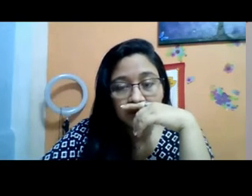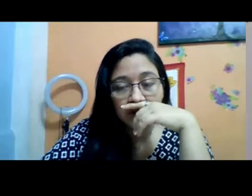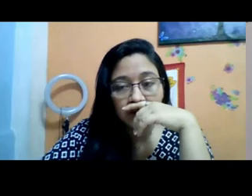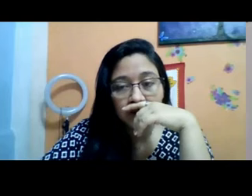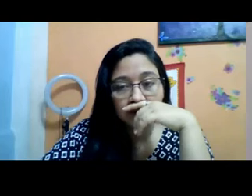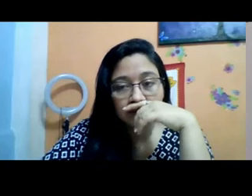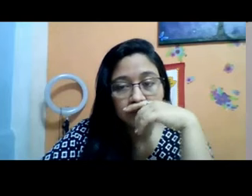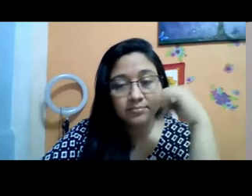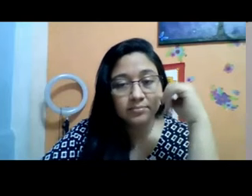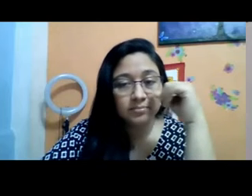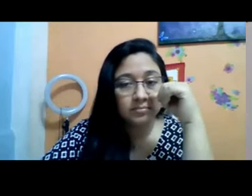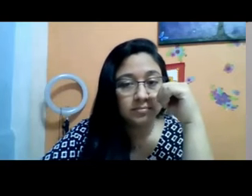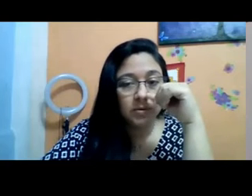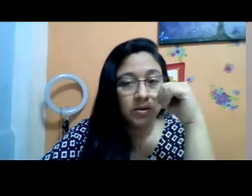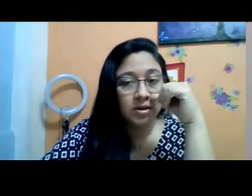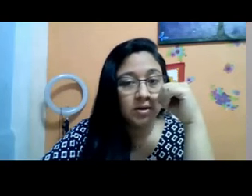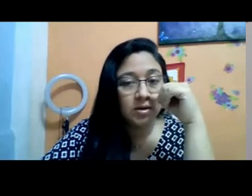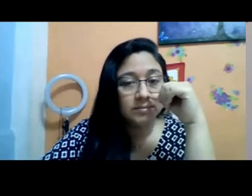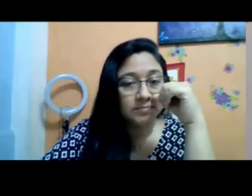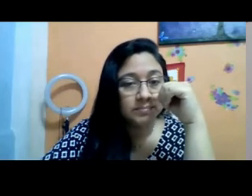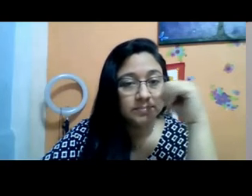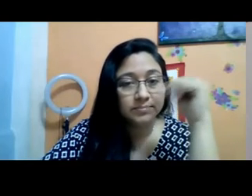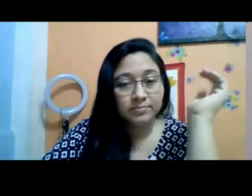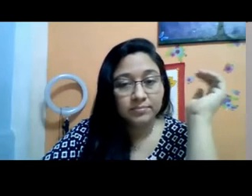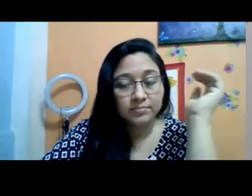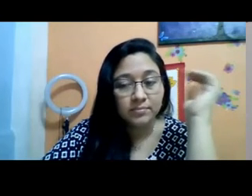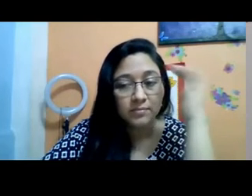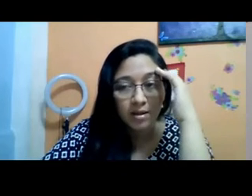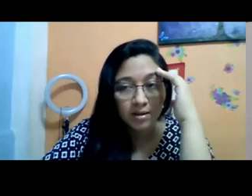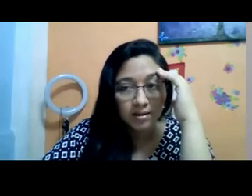¿Y Carolina? Wendy, Carolina.